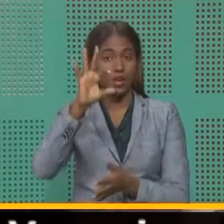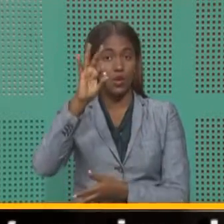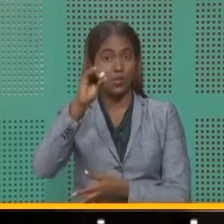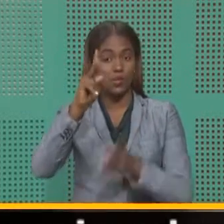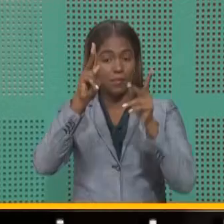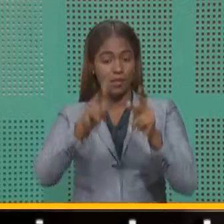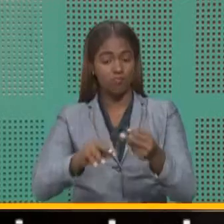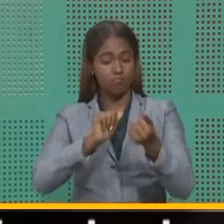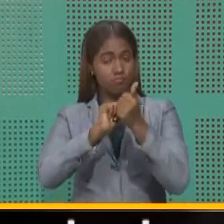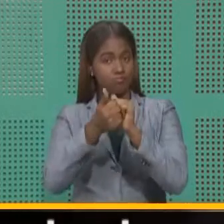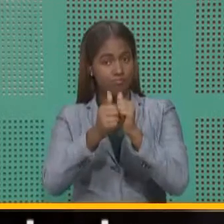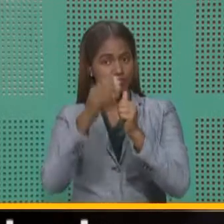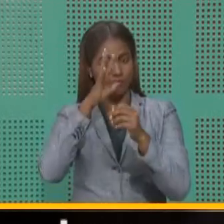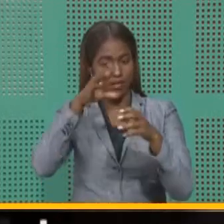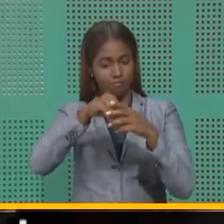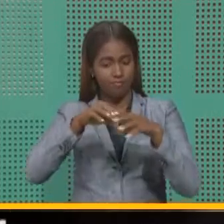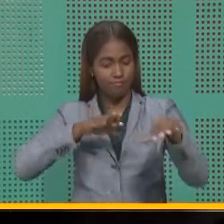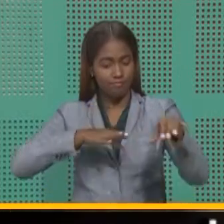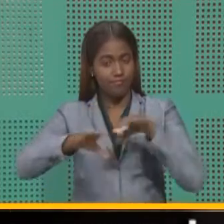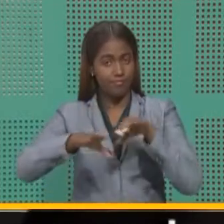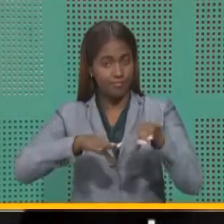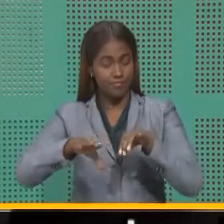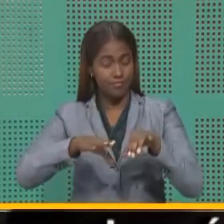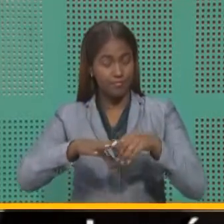que van a competir